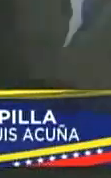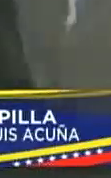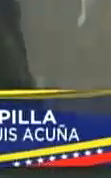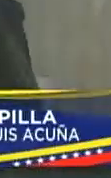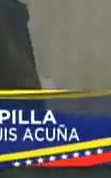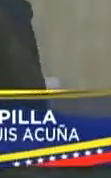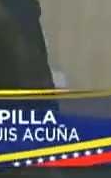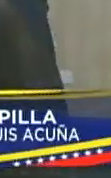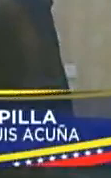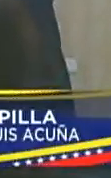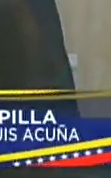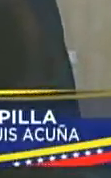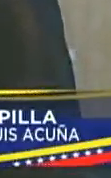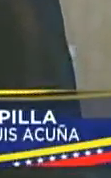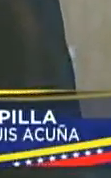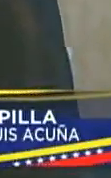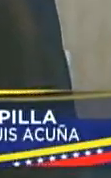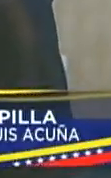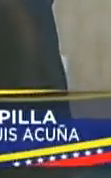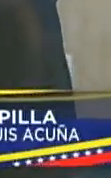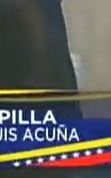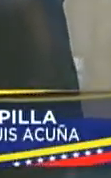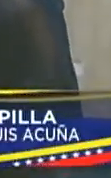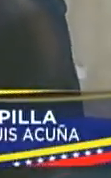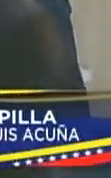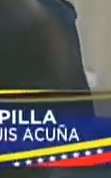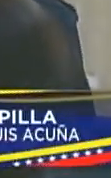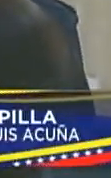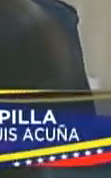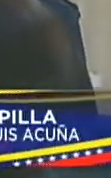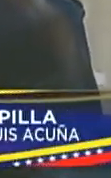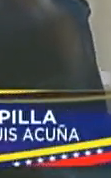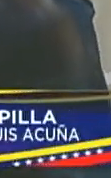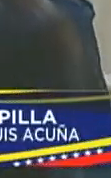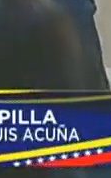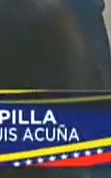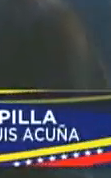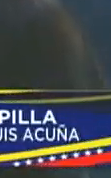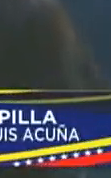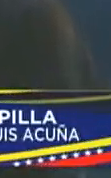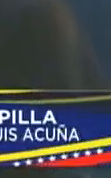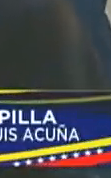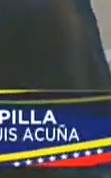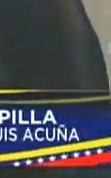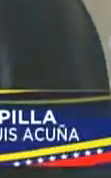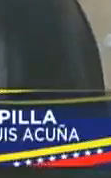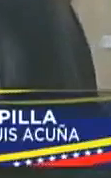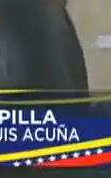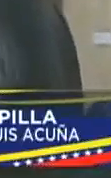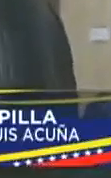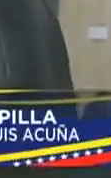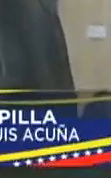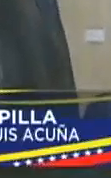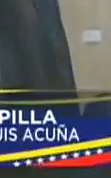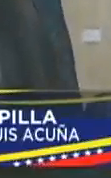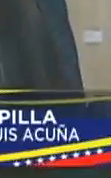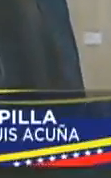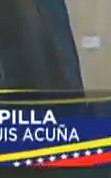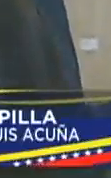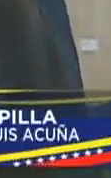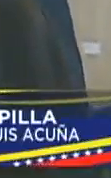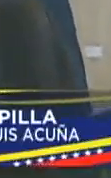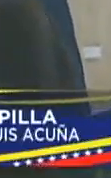un rol importante para la revolución bolivariana. Amigos y compañeros de lucha destacan